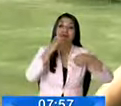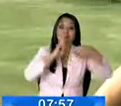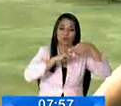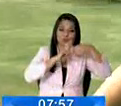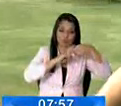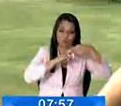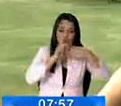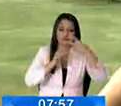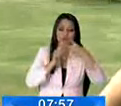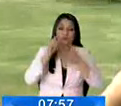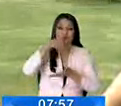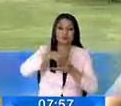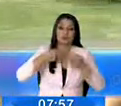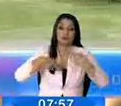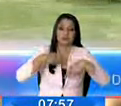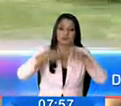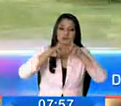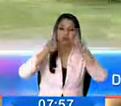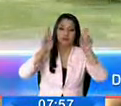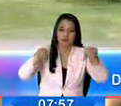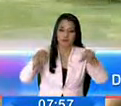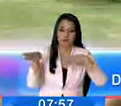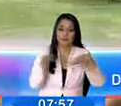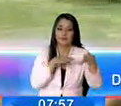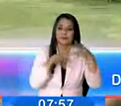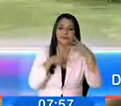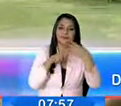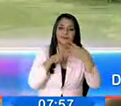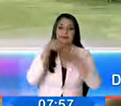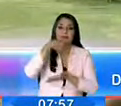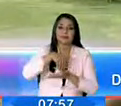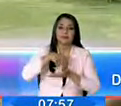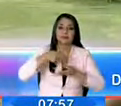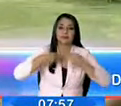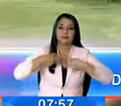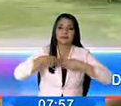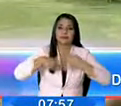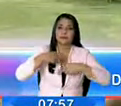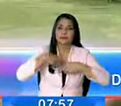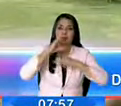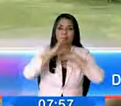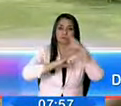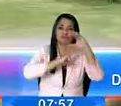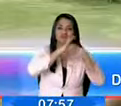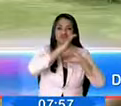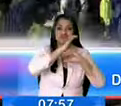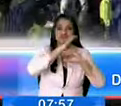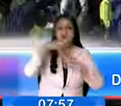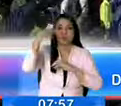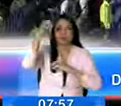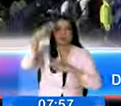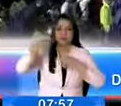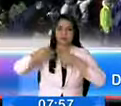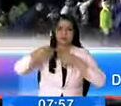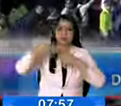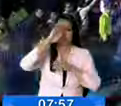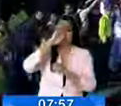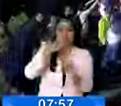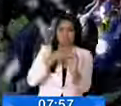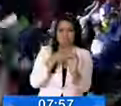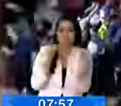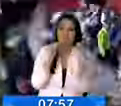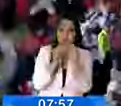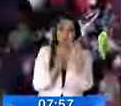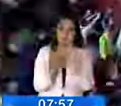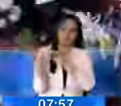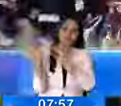en el Centro Comercial El Recreo, en el Centro Comercial El Condado, al norte de la ciudad. Con el objetivo de que más